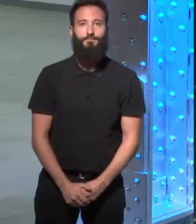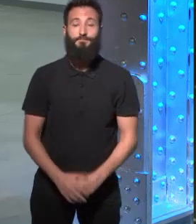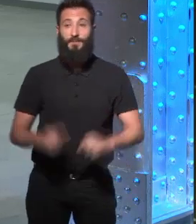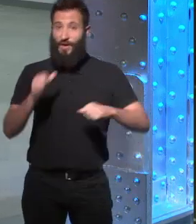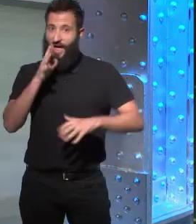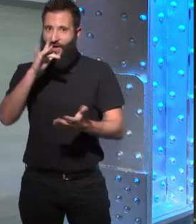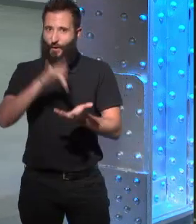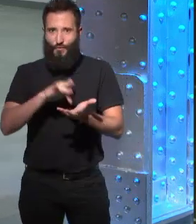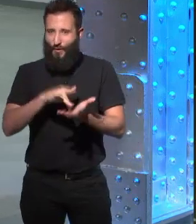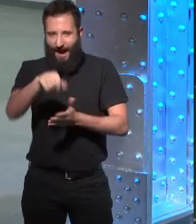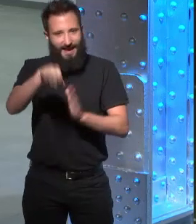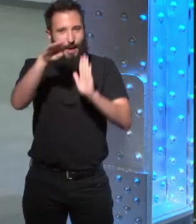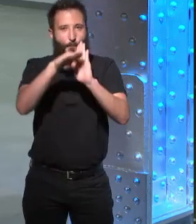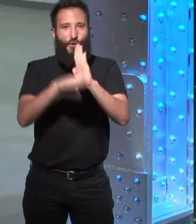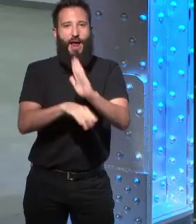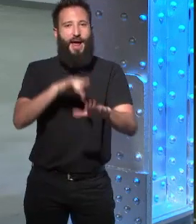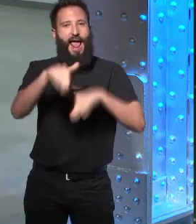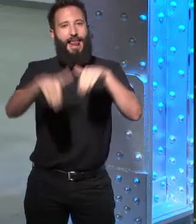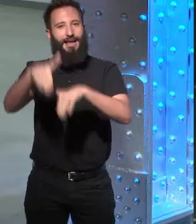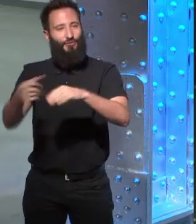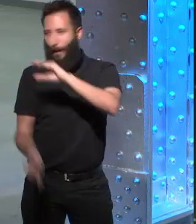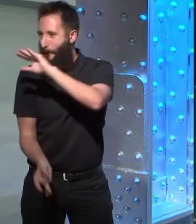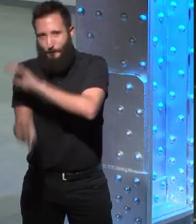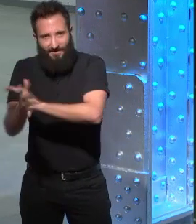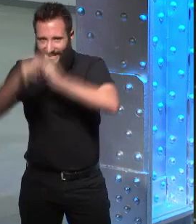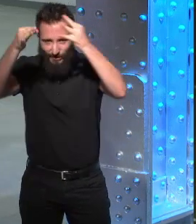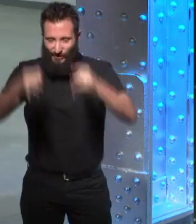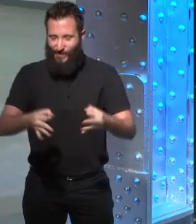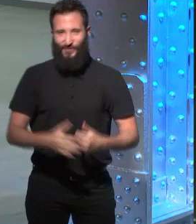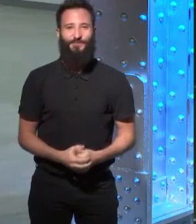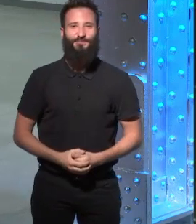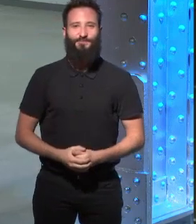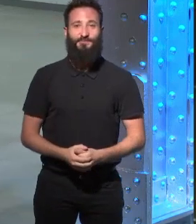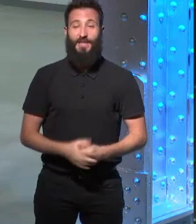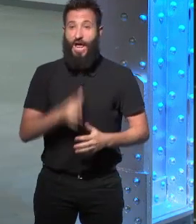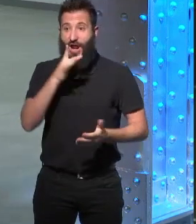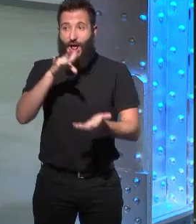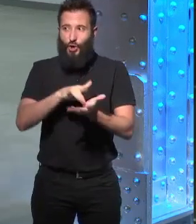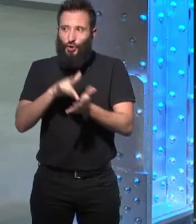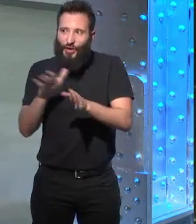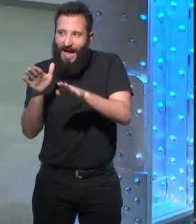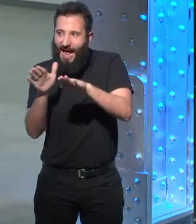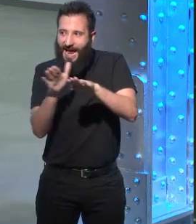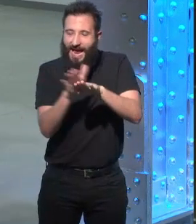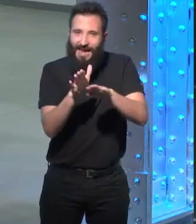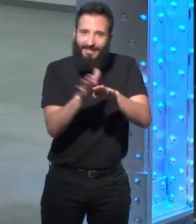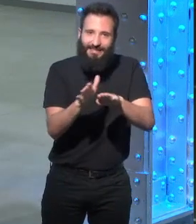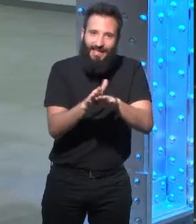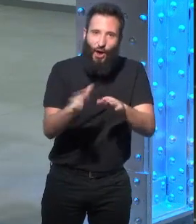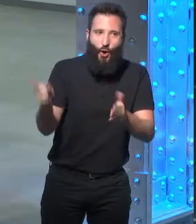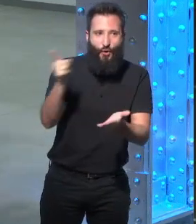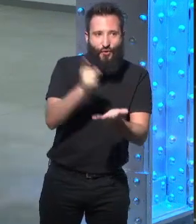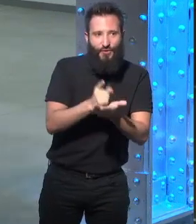De aquí sale un programa electoral, ¿eh? No digo más. Por el ala este vuelvo otra vez